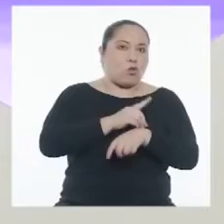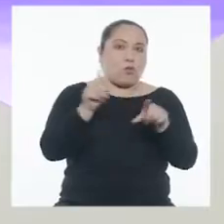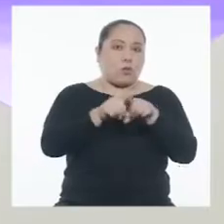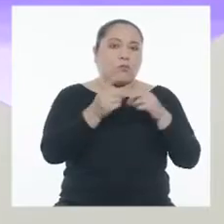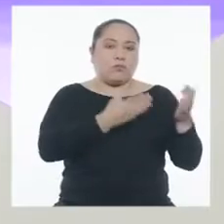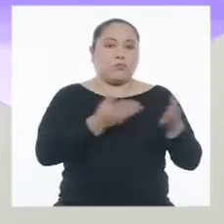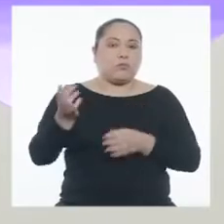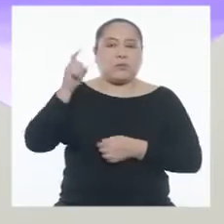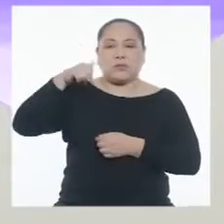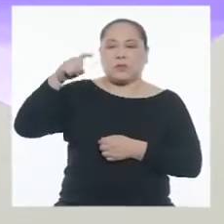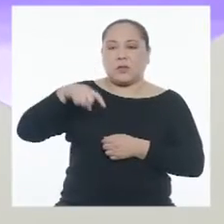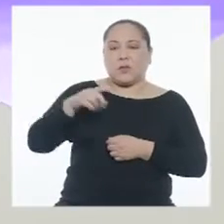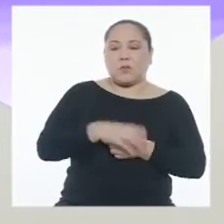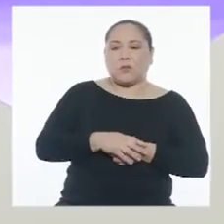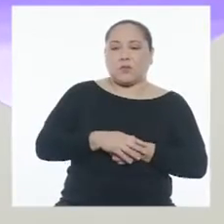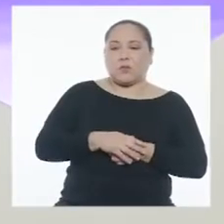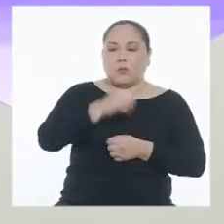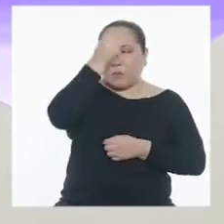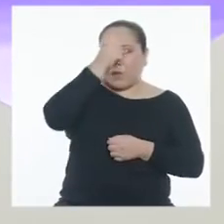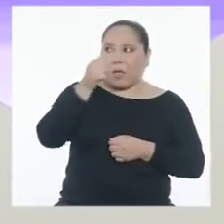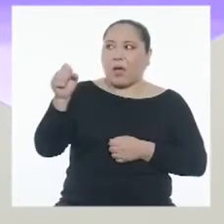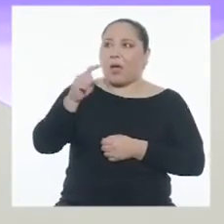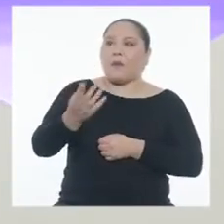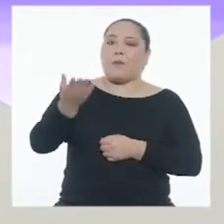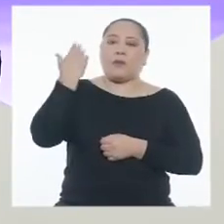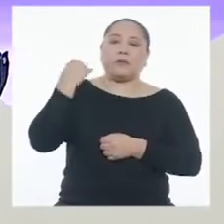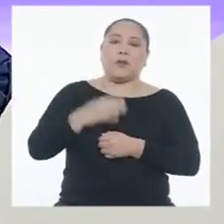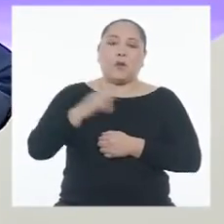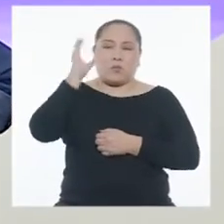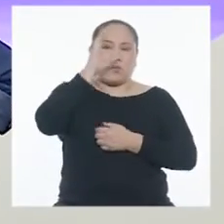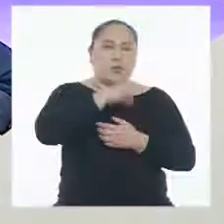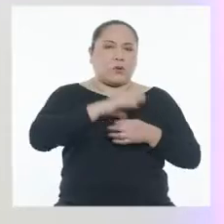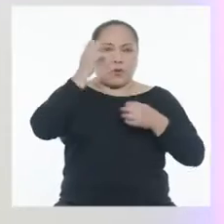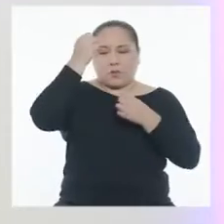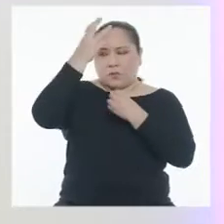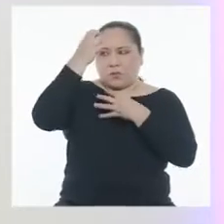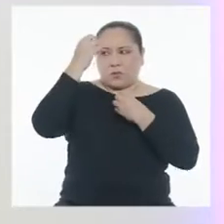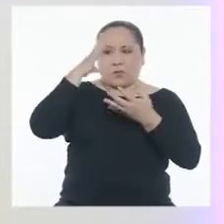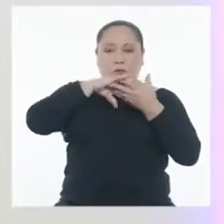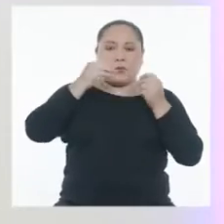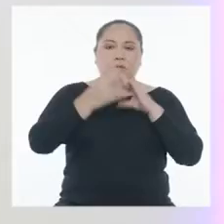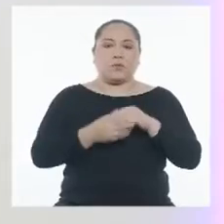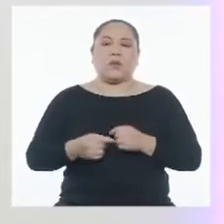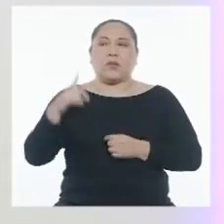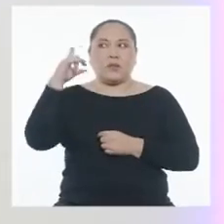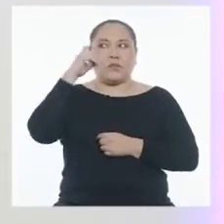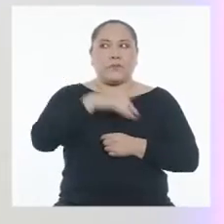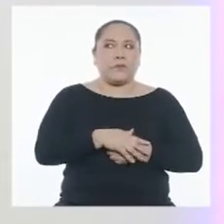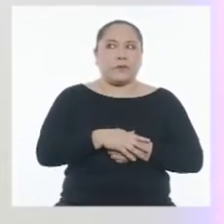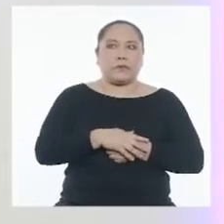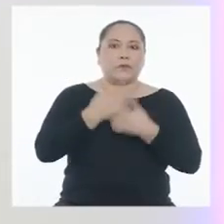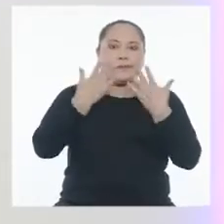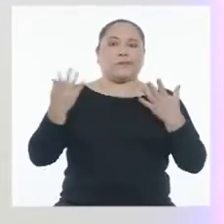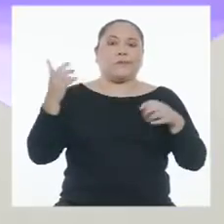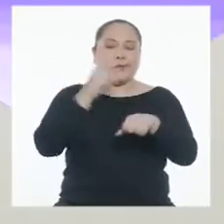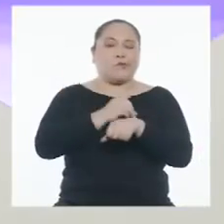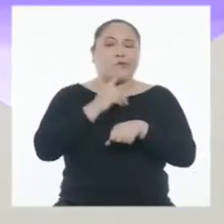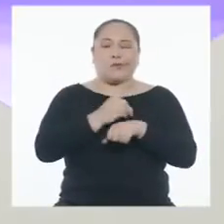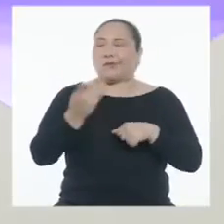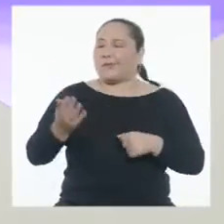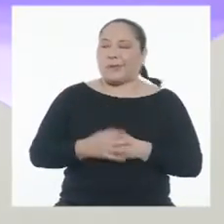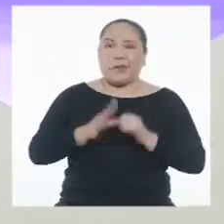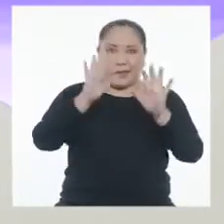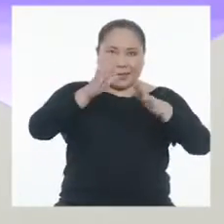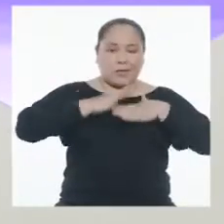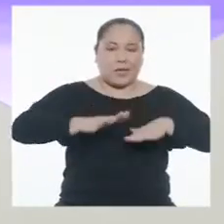llevó. Si necesitamos viajar al pasado para buscar algún tipo de dato histórico. Qué difícil nos hace las cosas el Dr. Impositive. Tranquilo,